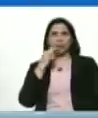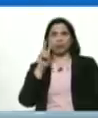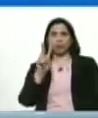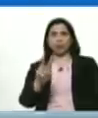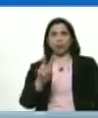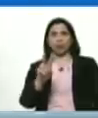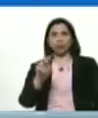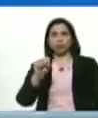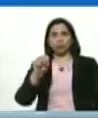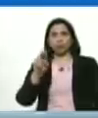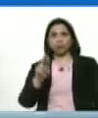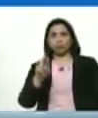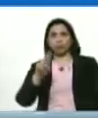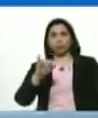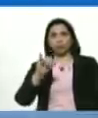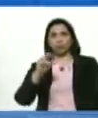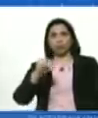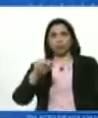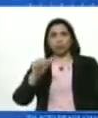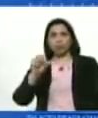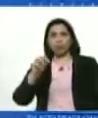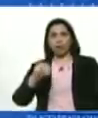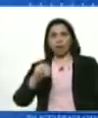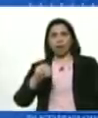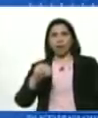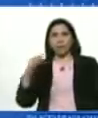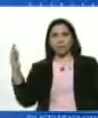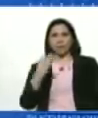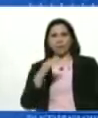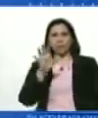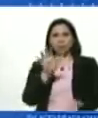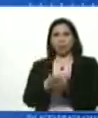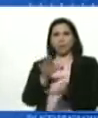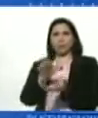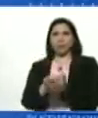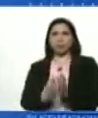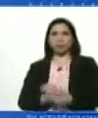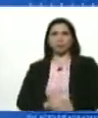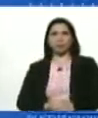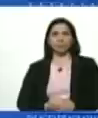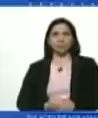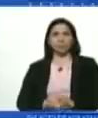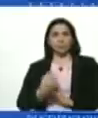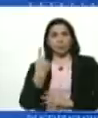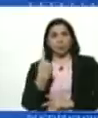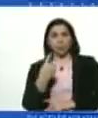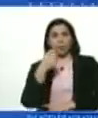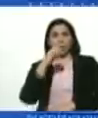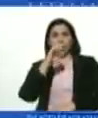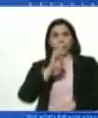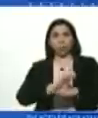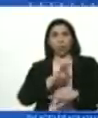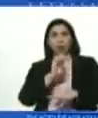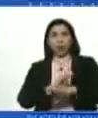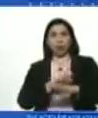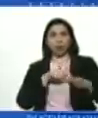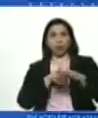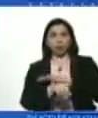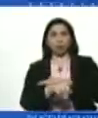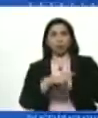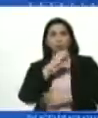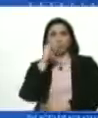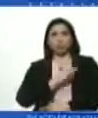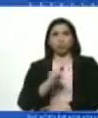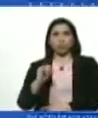surinam proveniente de nos esparta 1 de ecuador que ingresó por el zulia